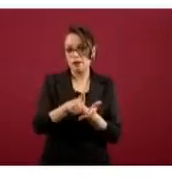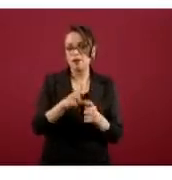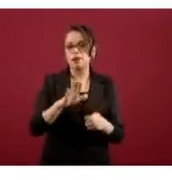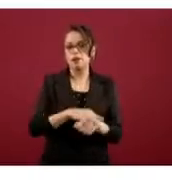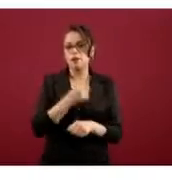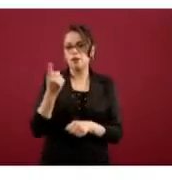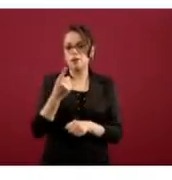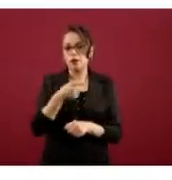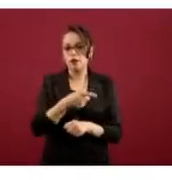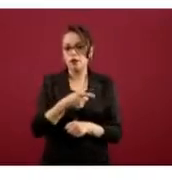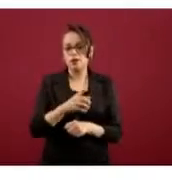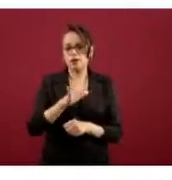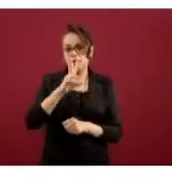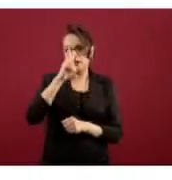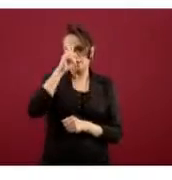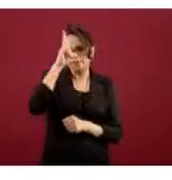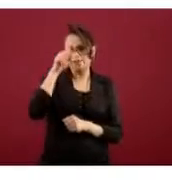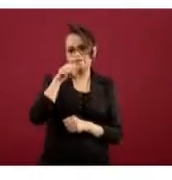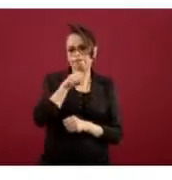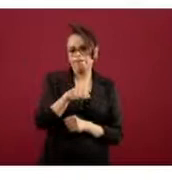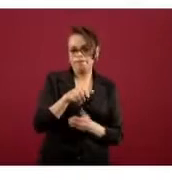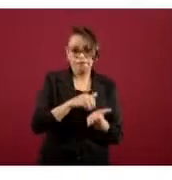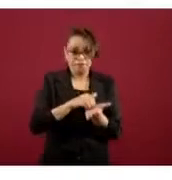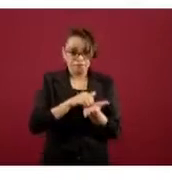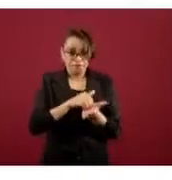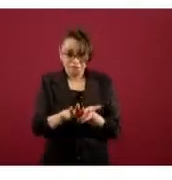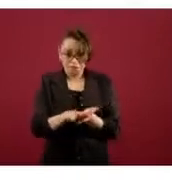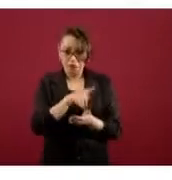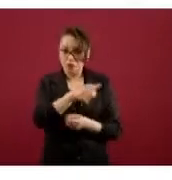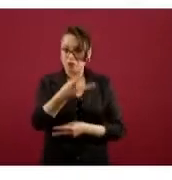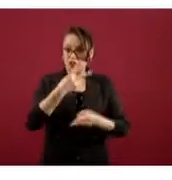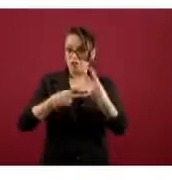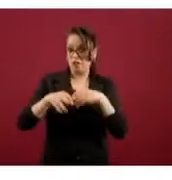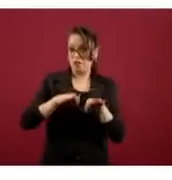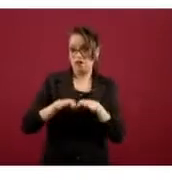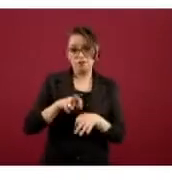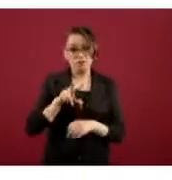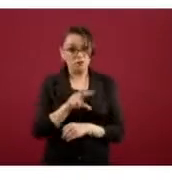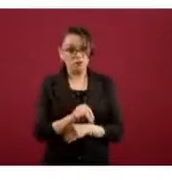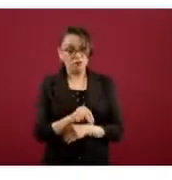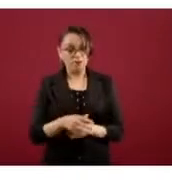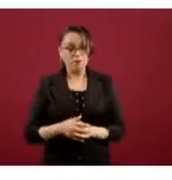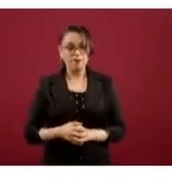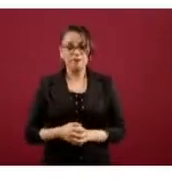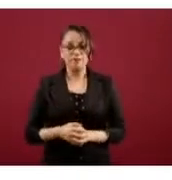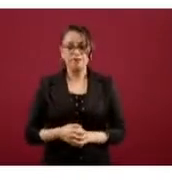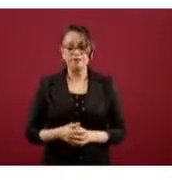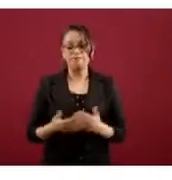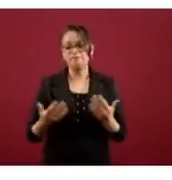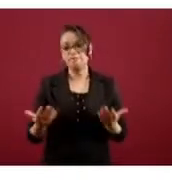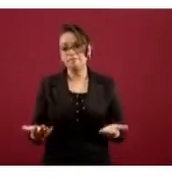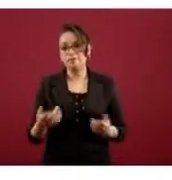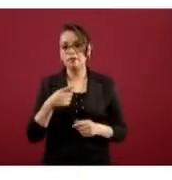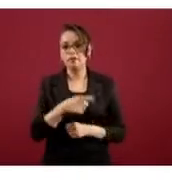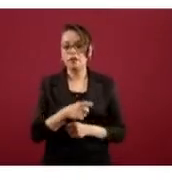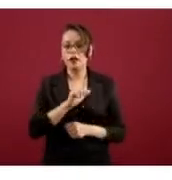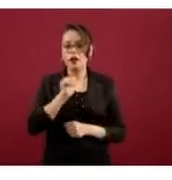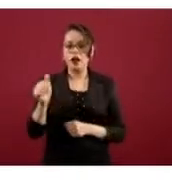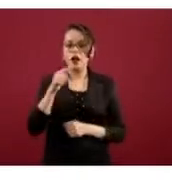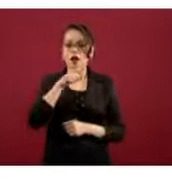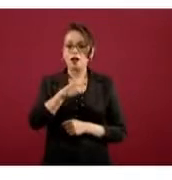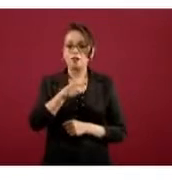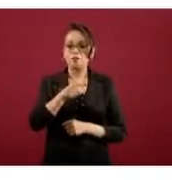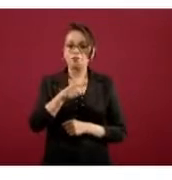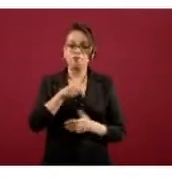digamos, amenazas de que los y las van a despedir. También incluso negación al acceso a los derechos a la salud, digamos,